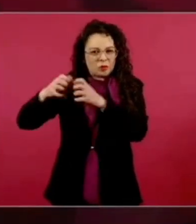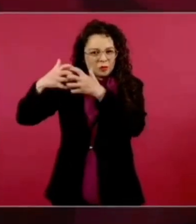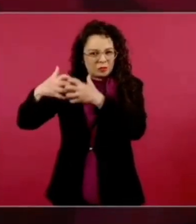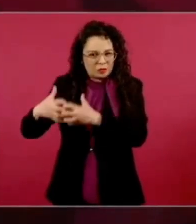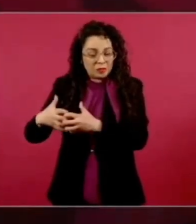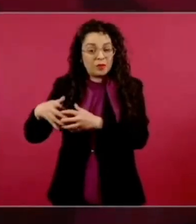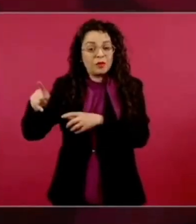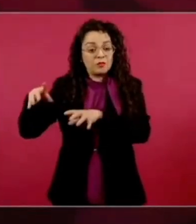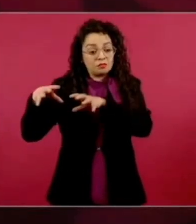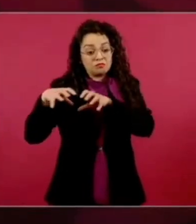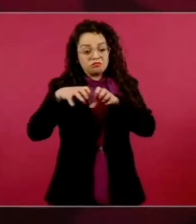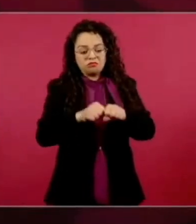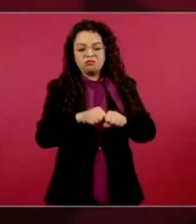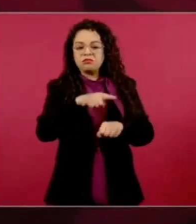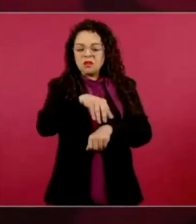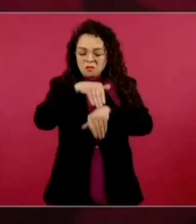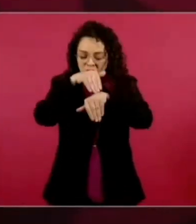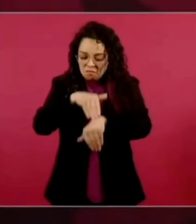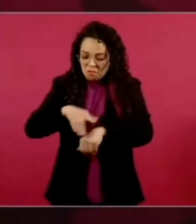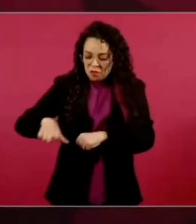delincuentes de cuello blanco.